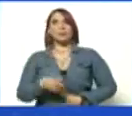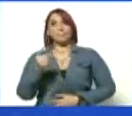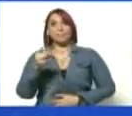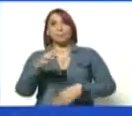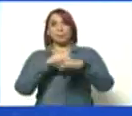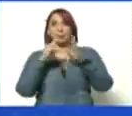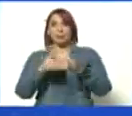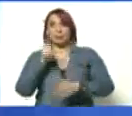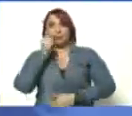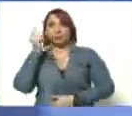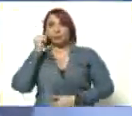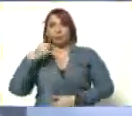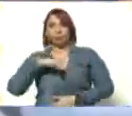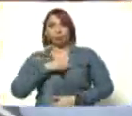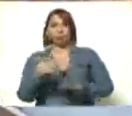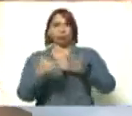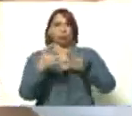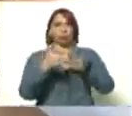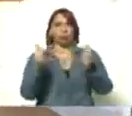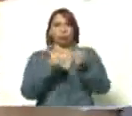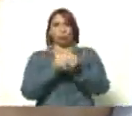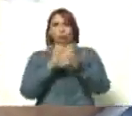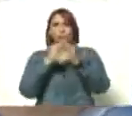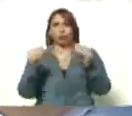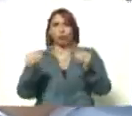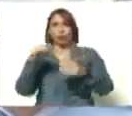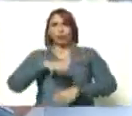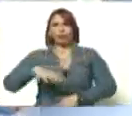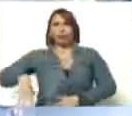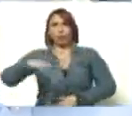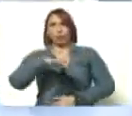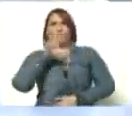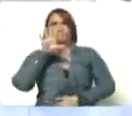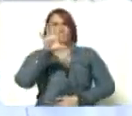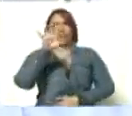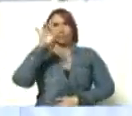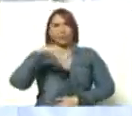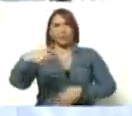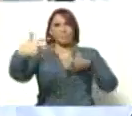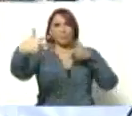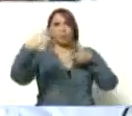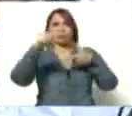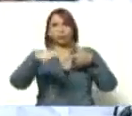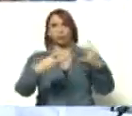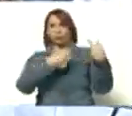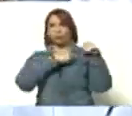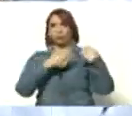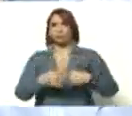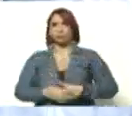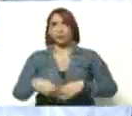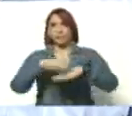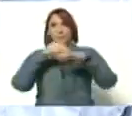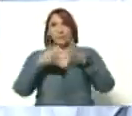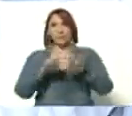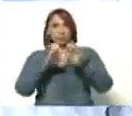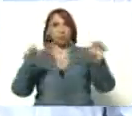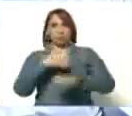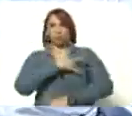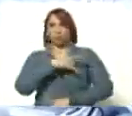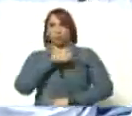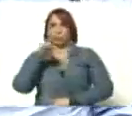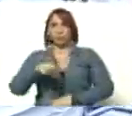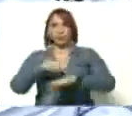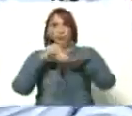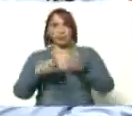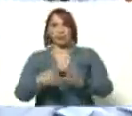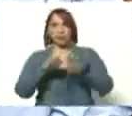viceministras. Estamos conectados con todos los estados del país. Allí están representantes del Ministerio de Educación Universitaria, del Ministerio